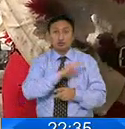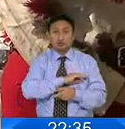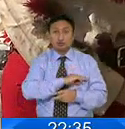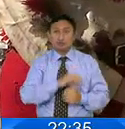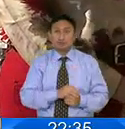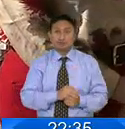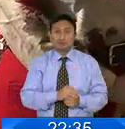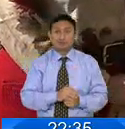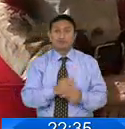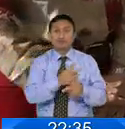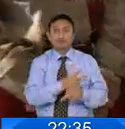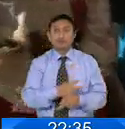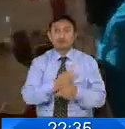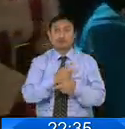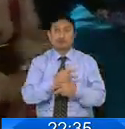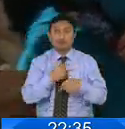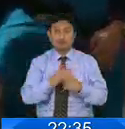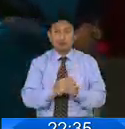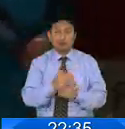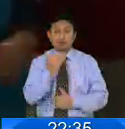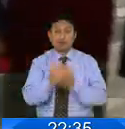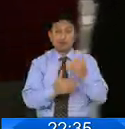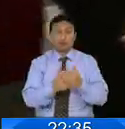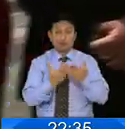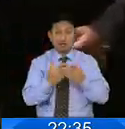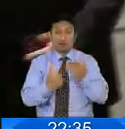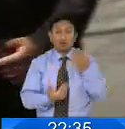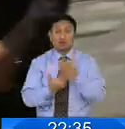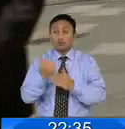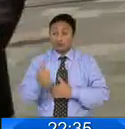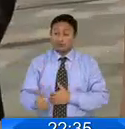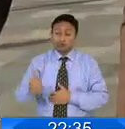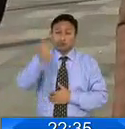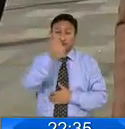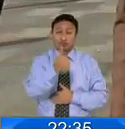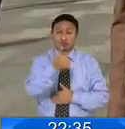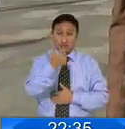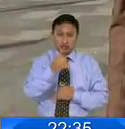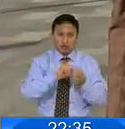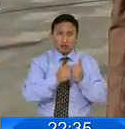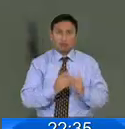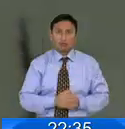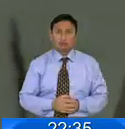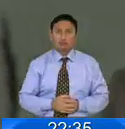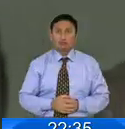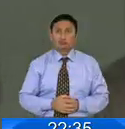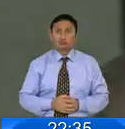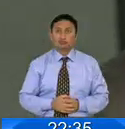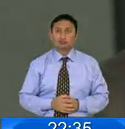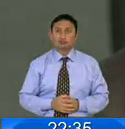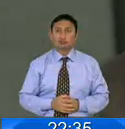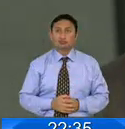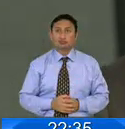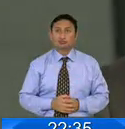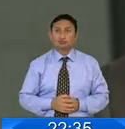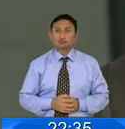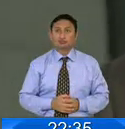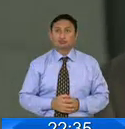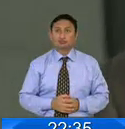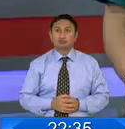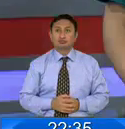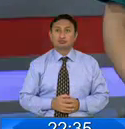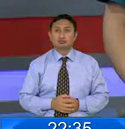Los ediles dicen que eso se dará cuando Santiago Guarderas asuma la alcaldía de Quito. Informó Priscila